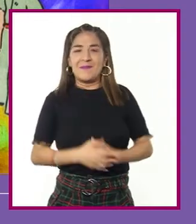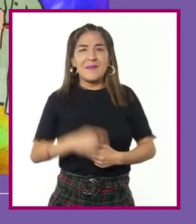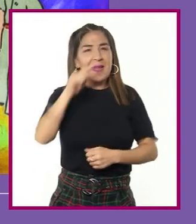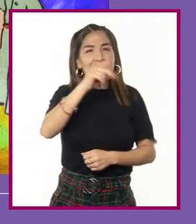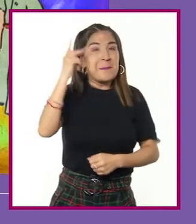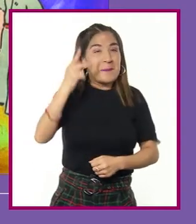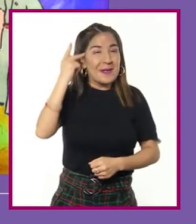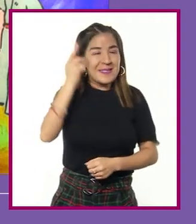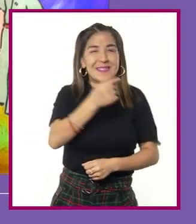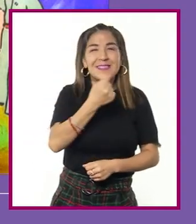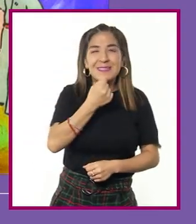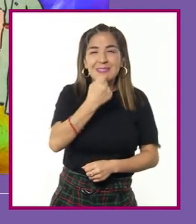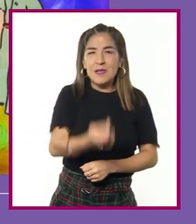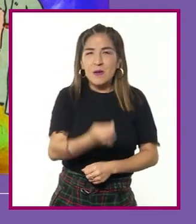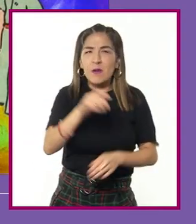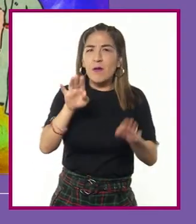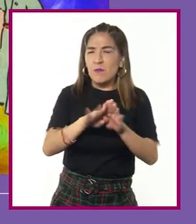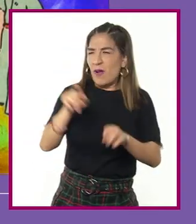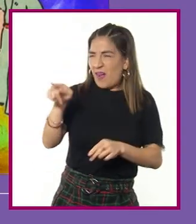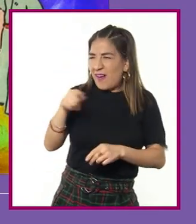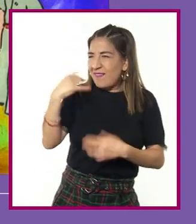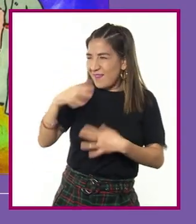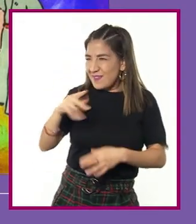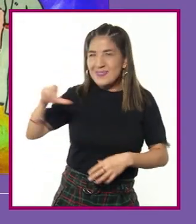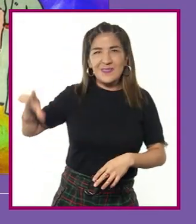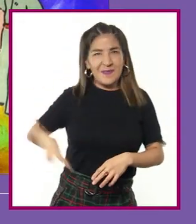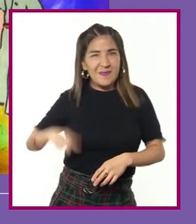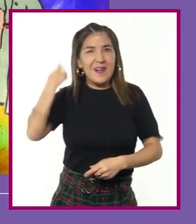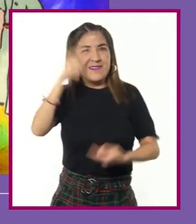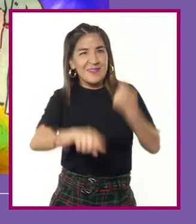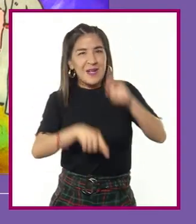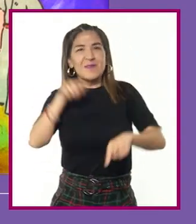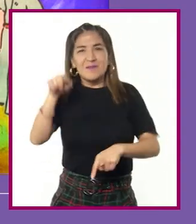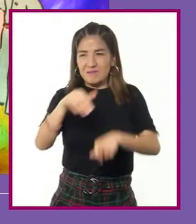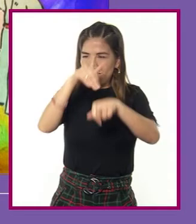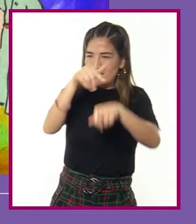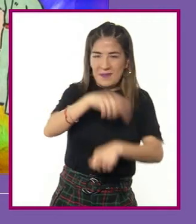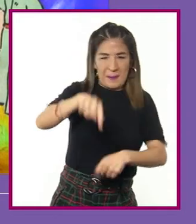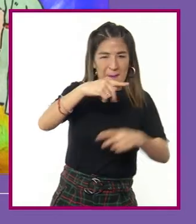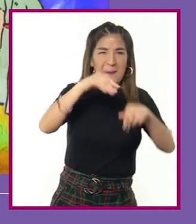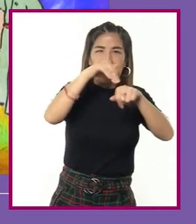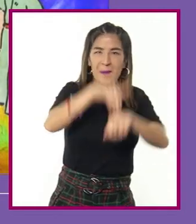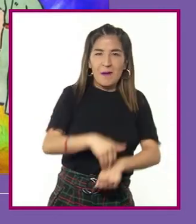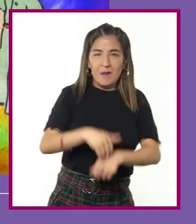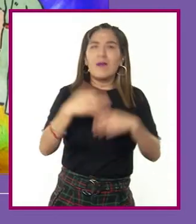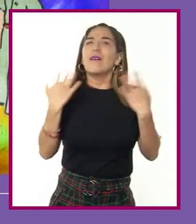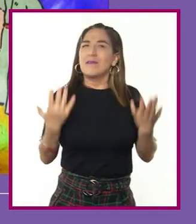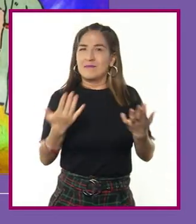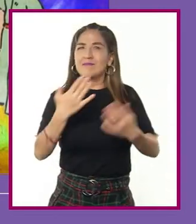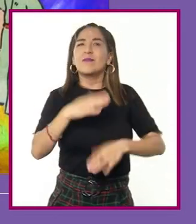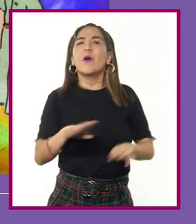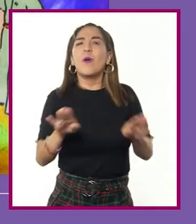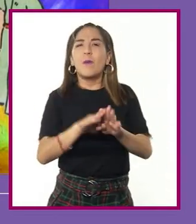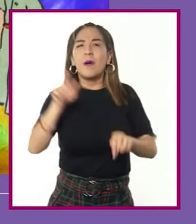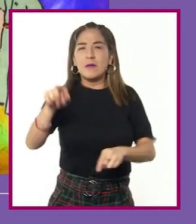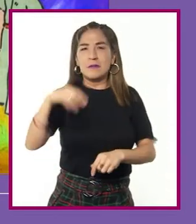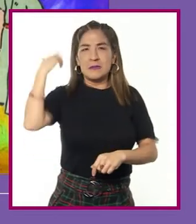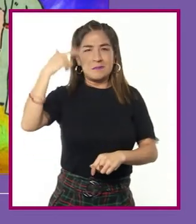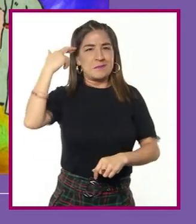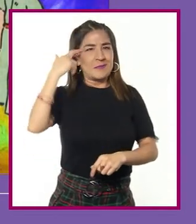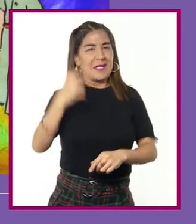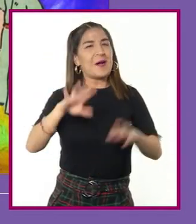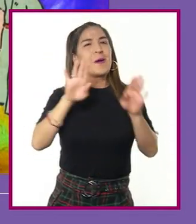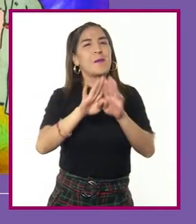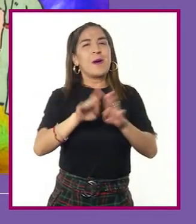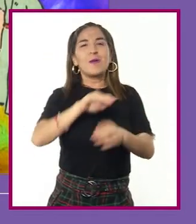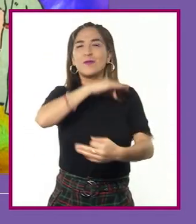pareció maravilloso poder dar órdenes y que te obedecieran. No era un monarca absoluto, era un monarca universal,